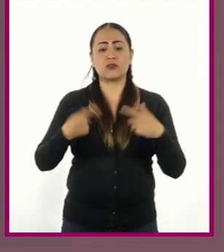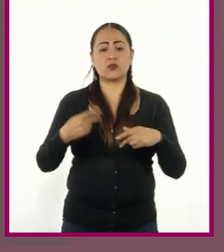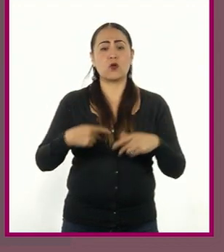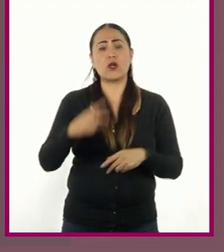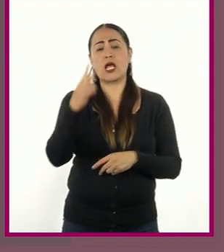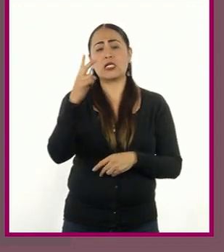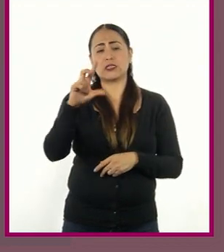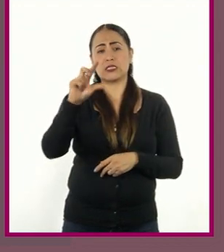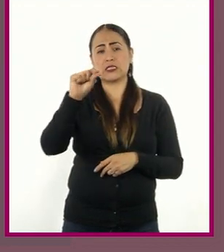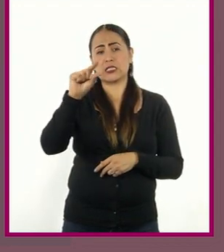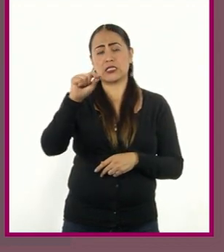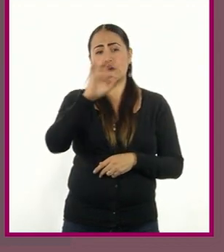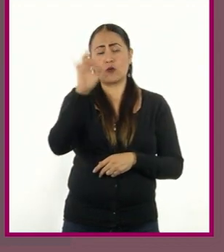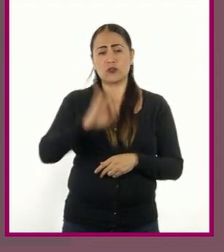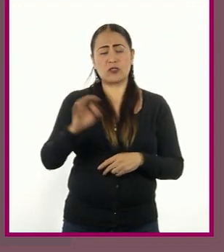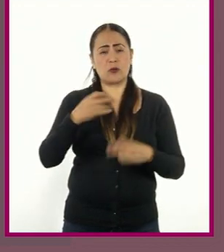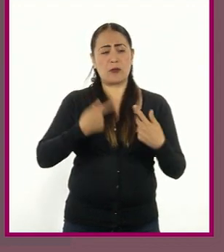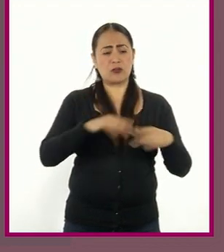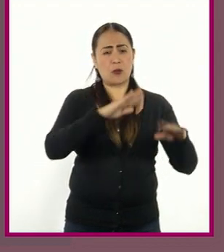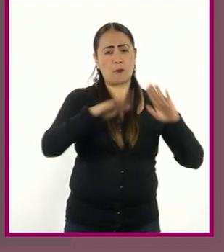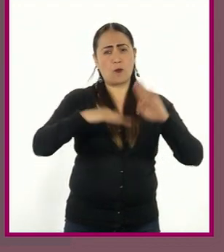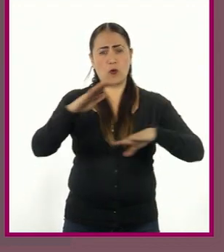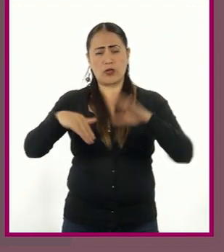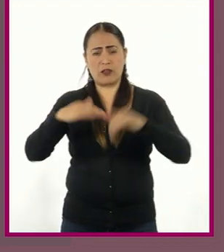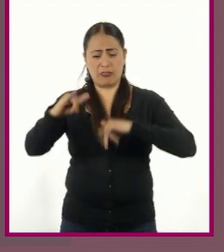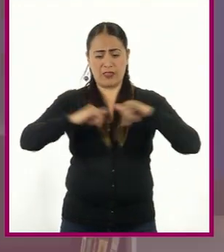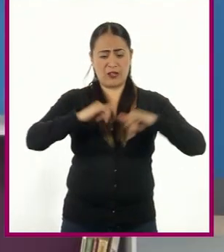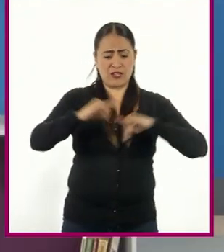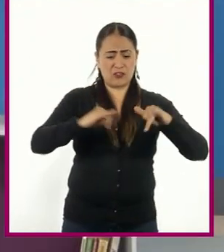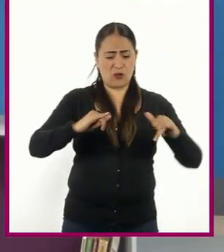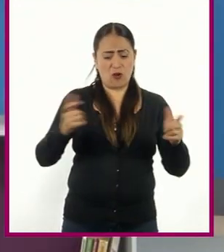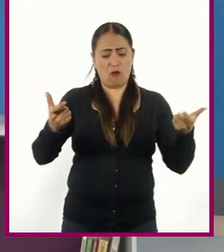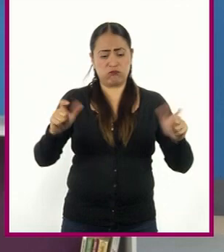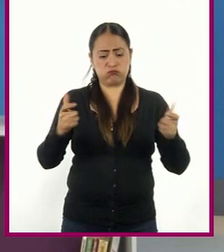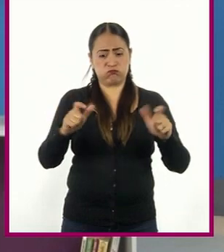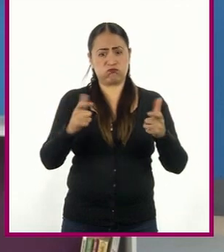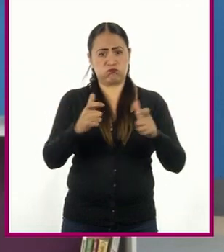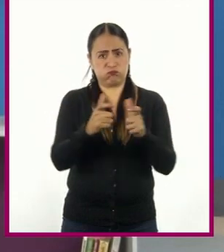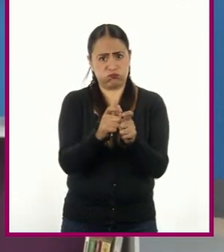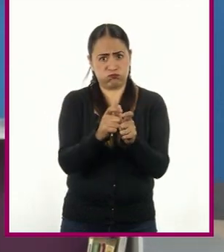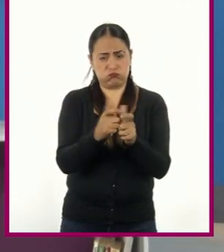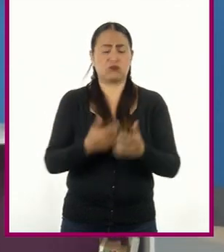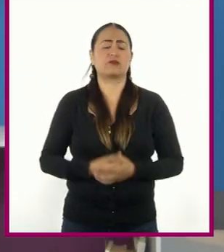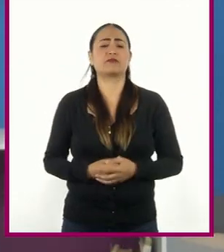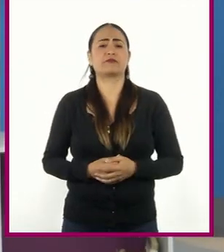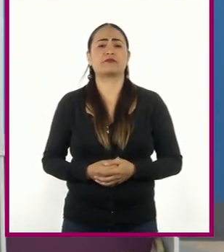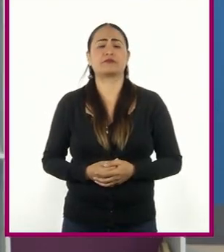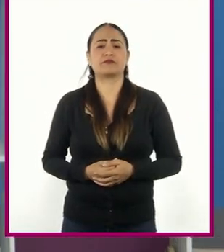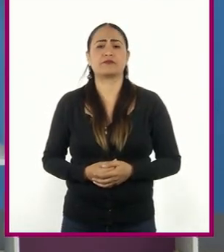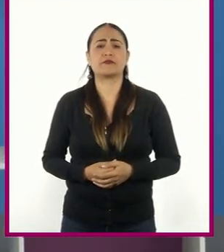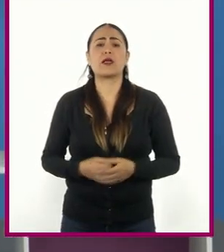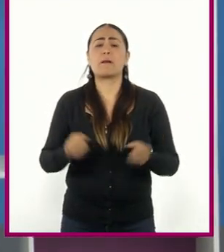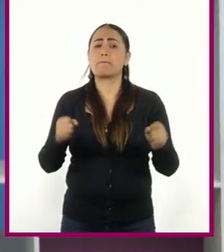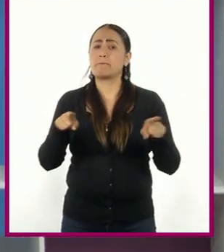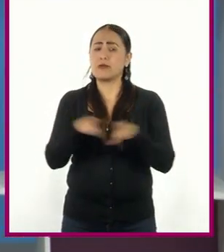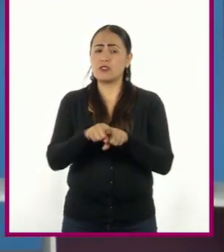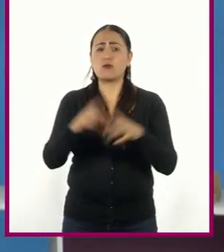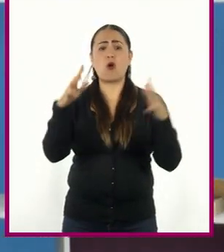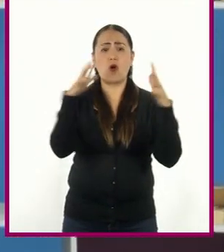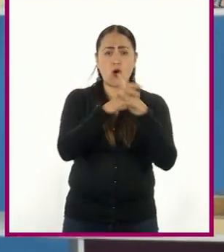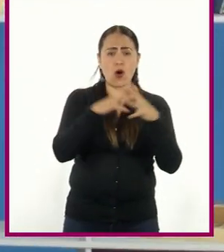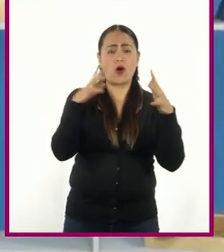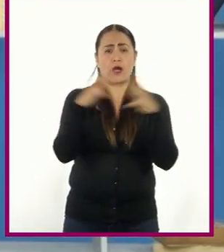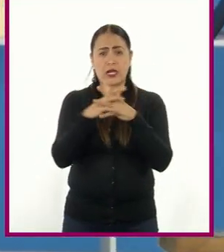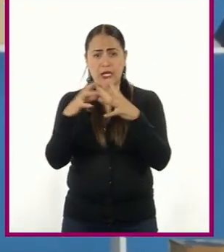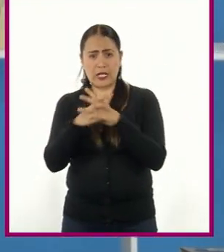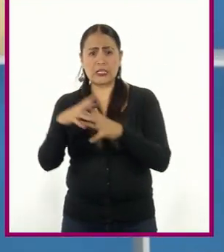población paraguaya y perdiendo buena parte de su territorio. A su vez, hay casos en donde guerras que ocurrieron durante